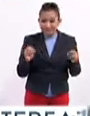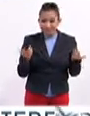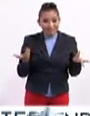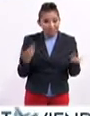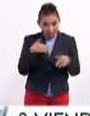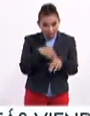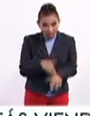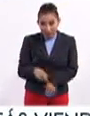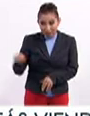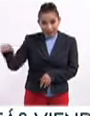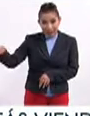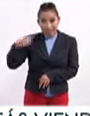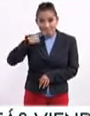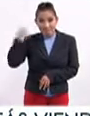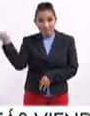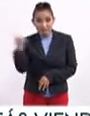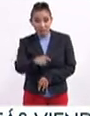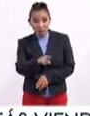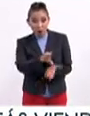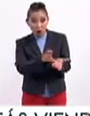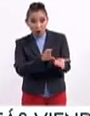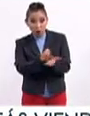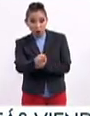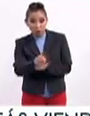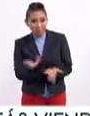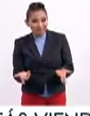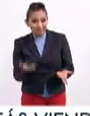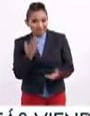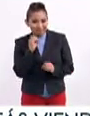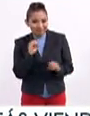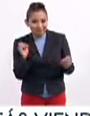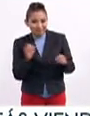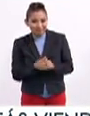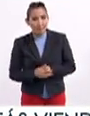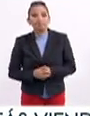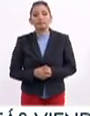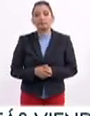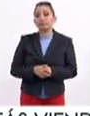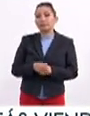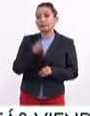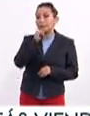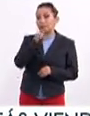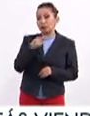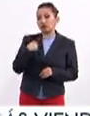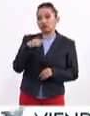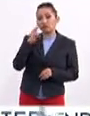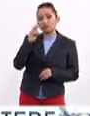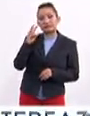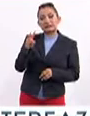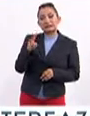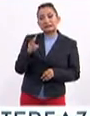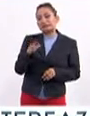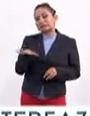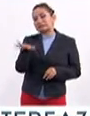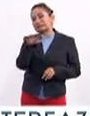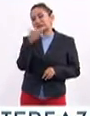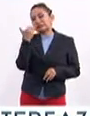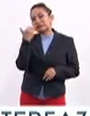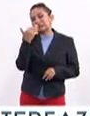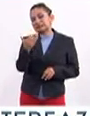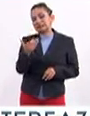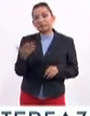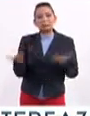está cumpliendo con ese mandato constitucional. Y bueno, además, doctor, pues estamos viviendo un